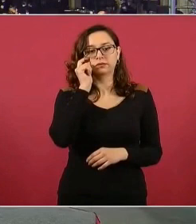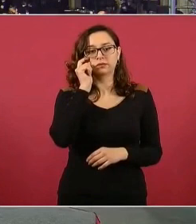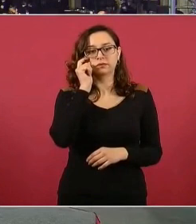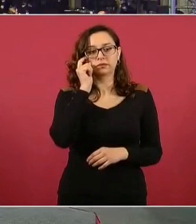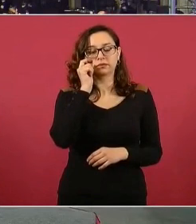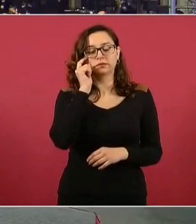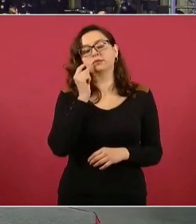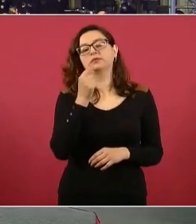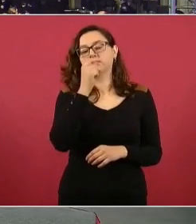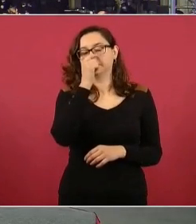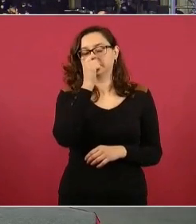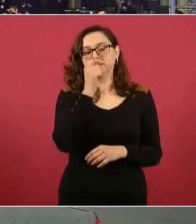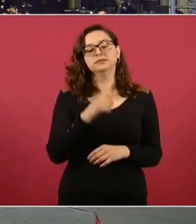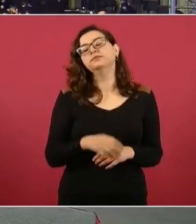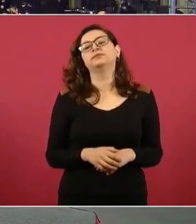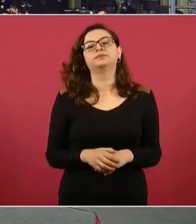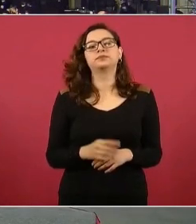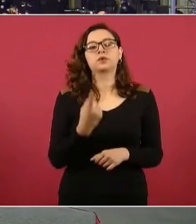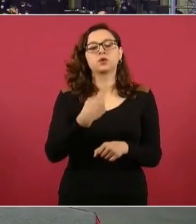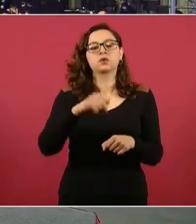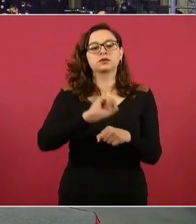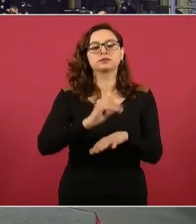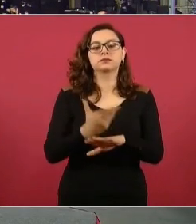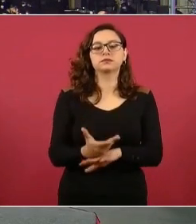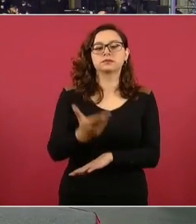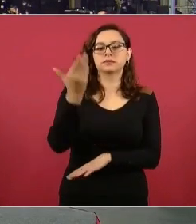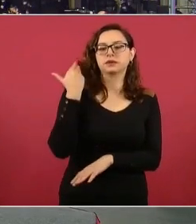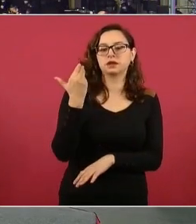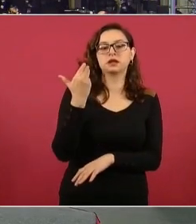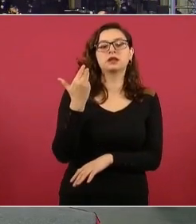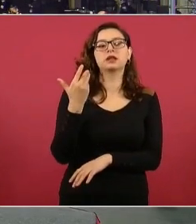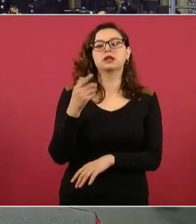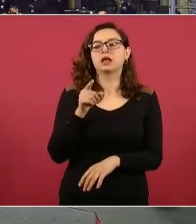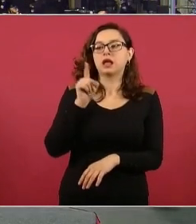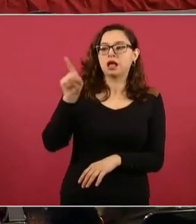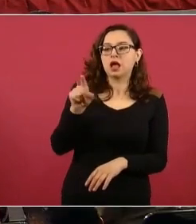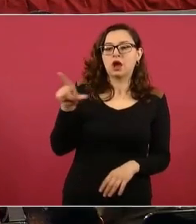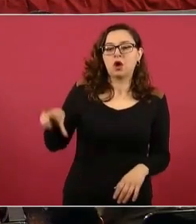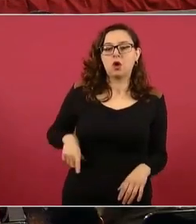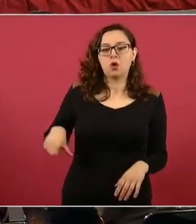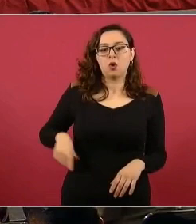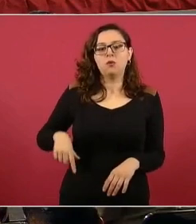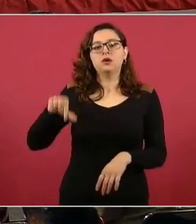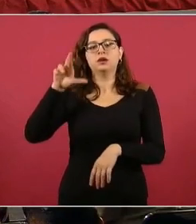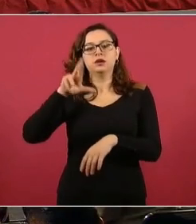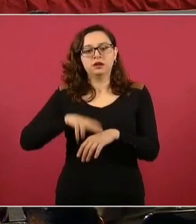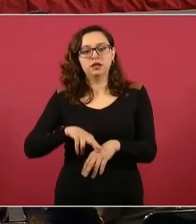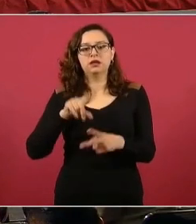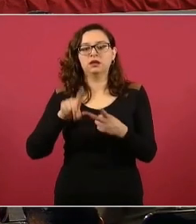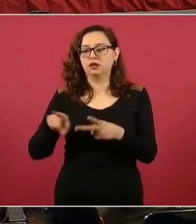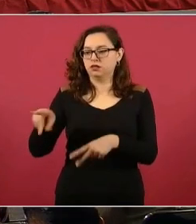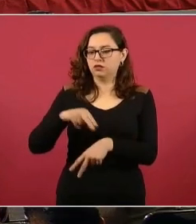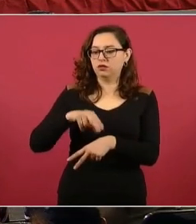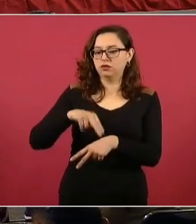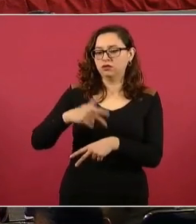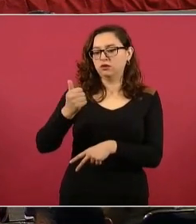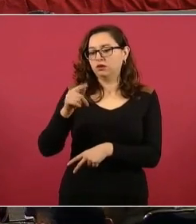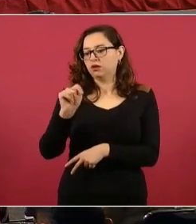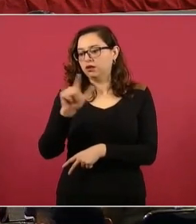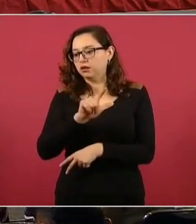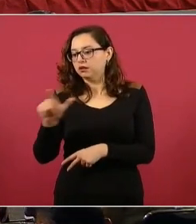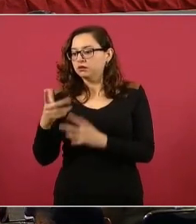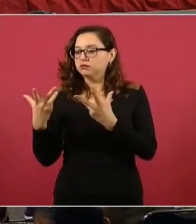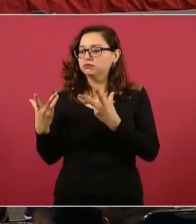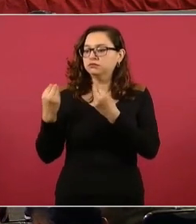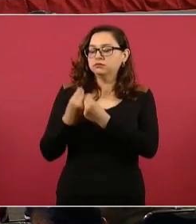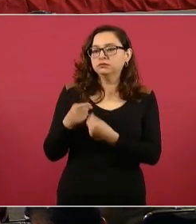pasada con el gobernador miguel ángel navarró con un doctor hugo lópez gatell revisando los avances del hospital materno